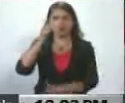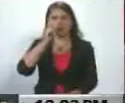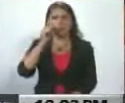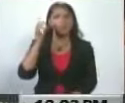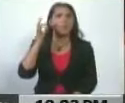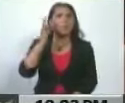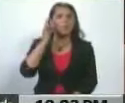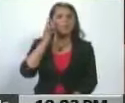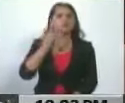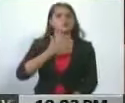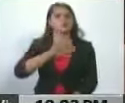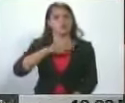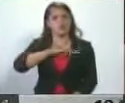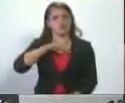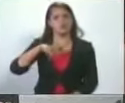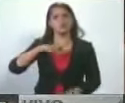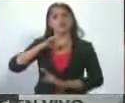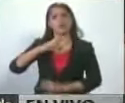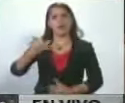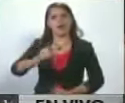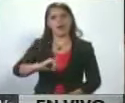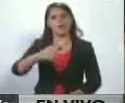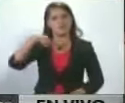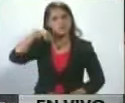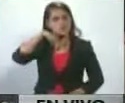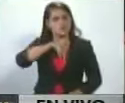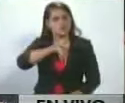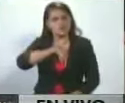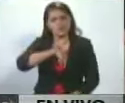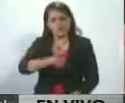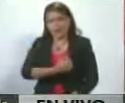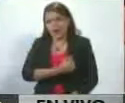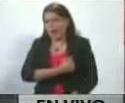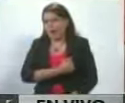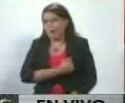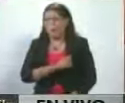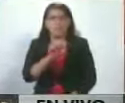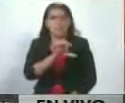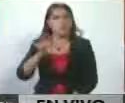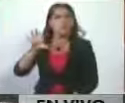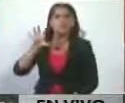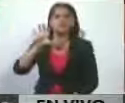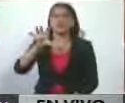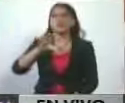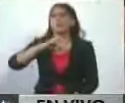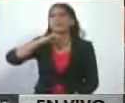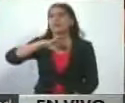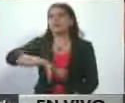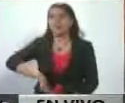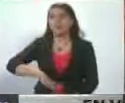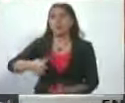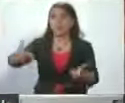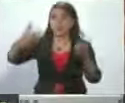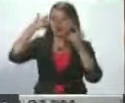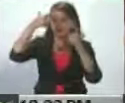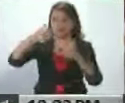le respondemos, tenemos profundo amor por nuestra patria, por nuestra historia, por